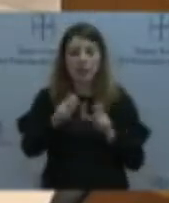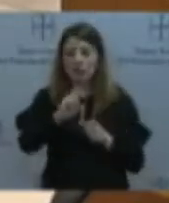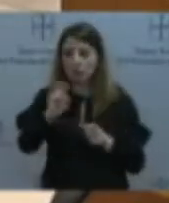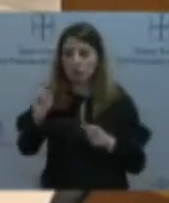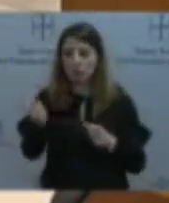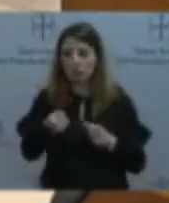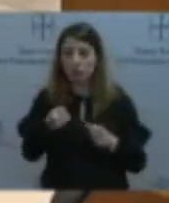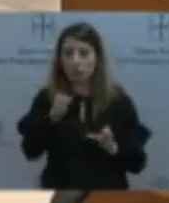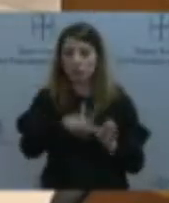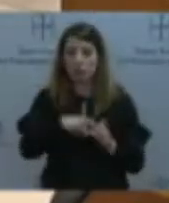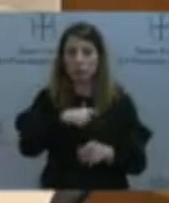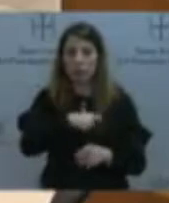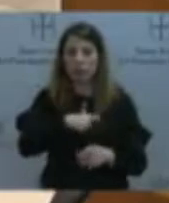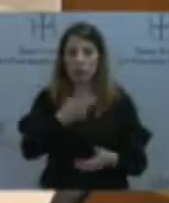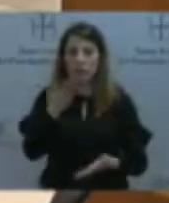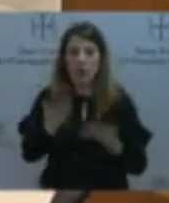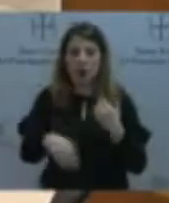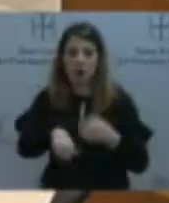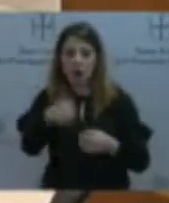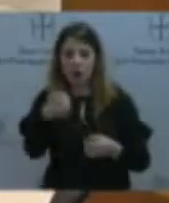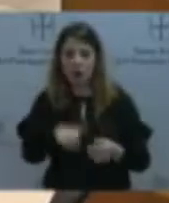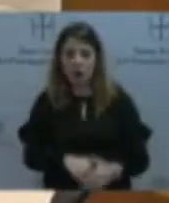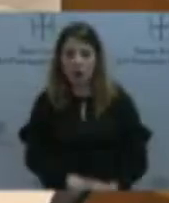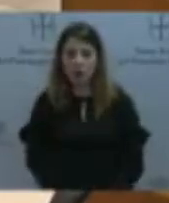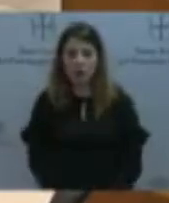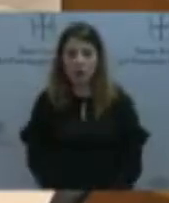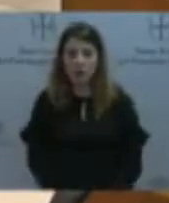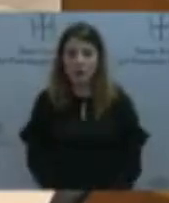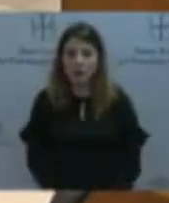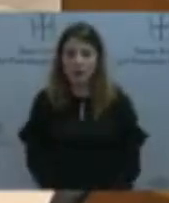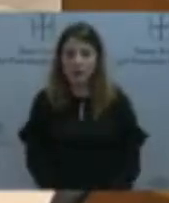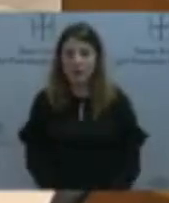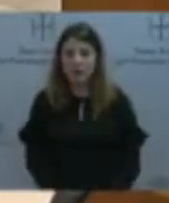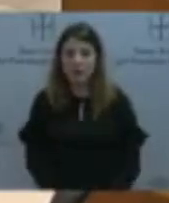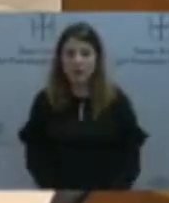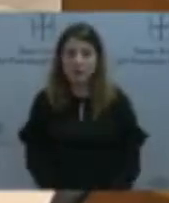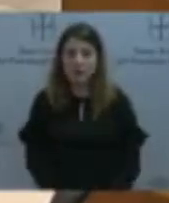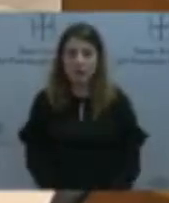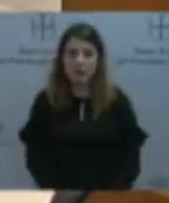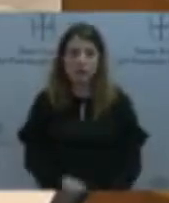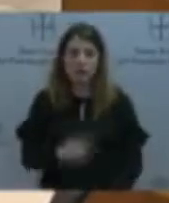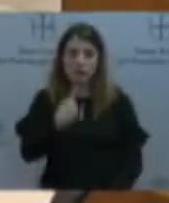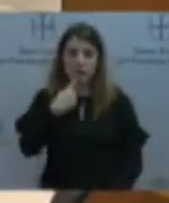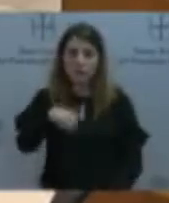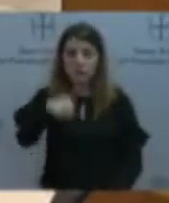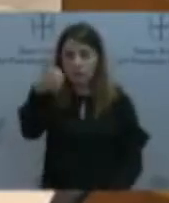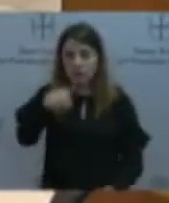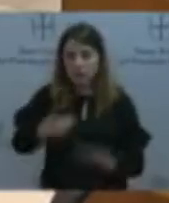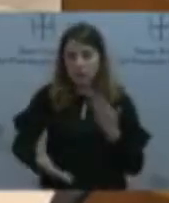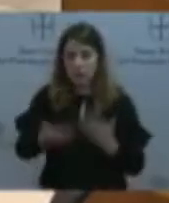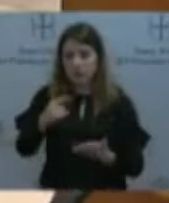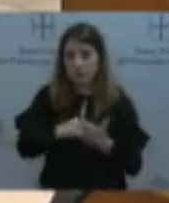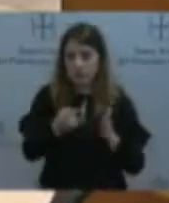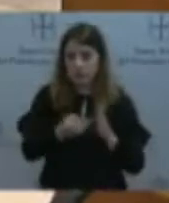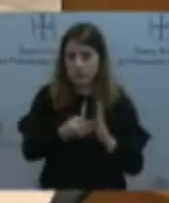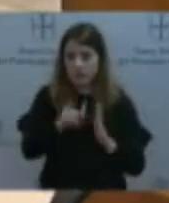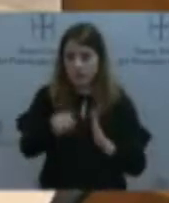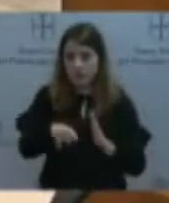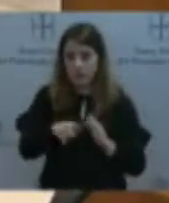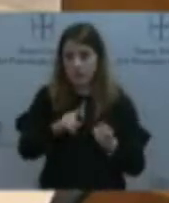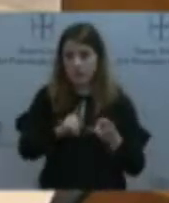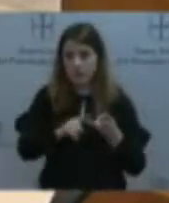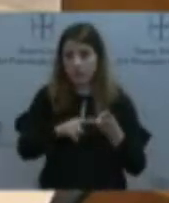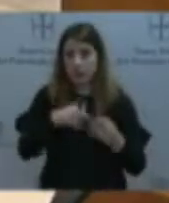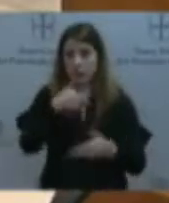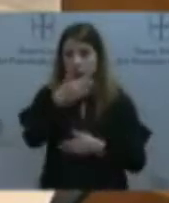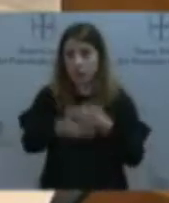que articulan la evaluación de estos proyectos y, tercero, los procedimientos por los que se establecen las bases